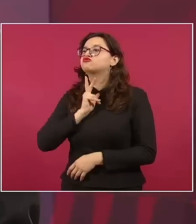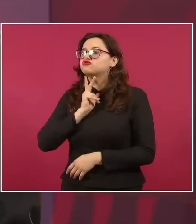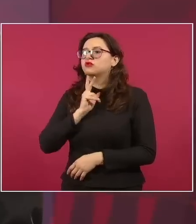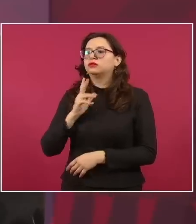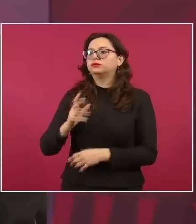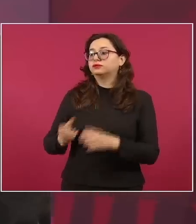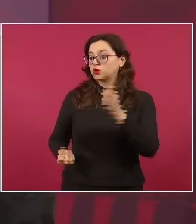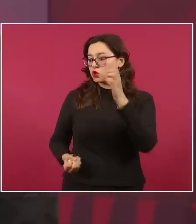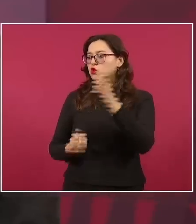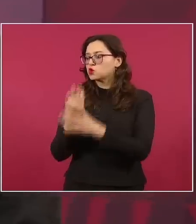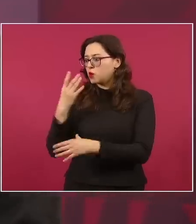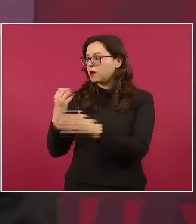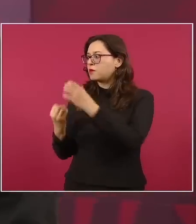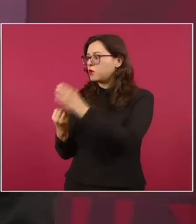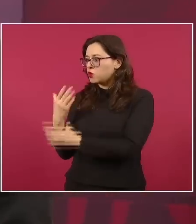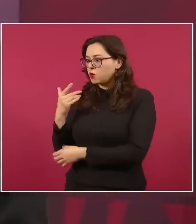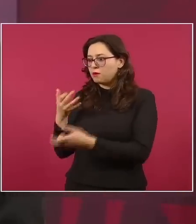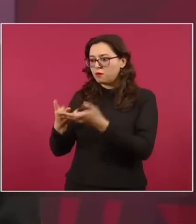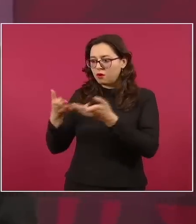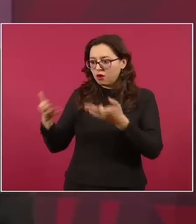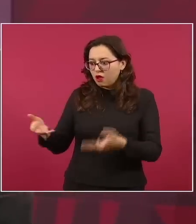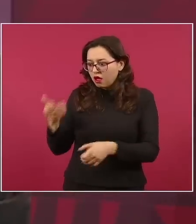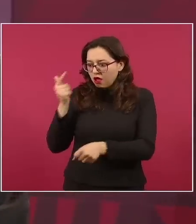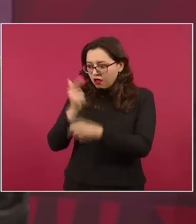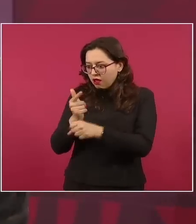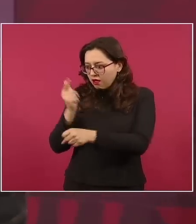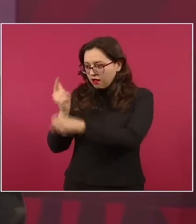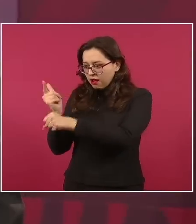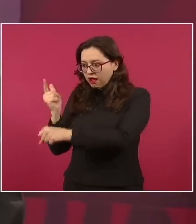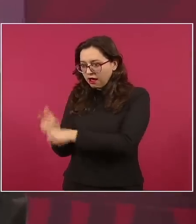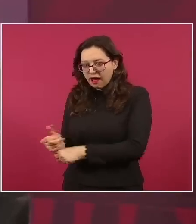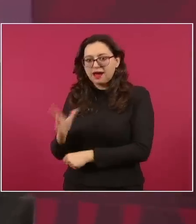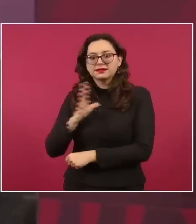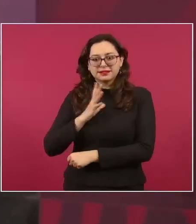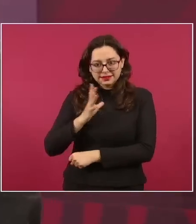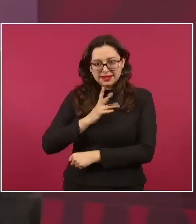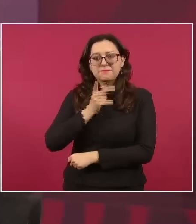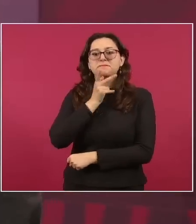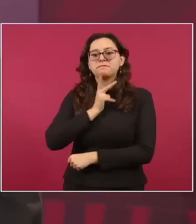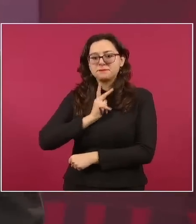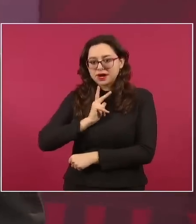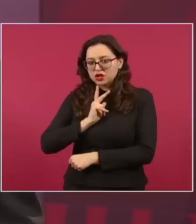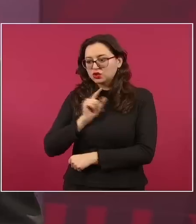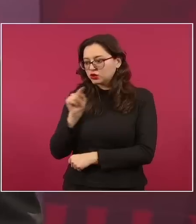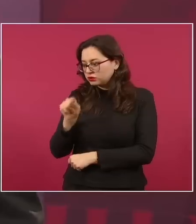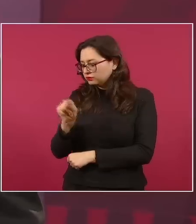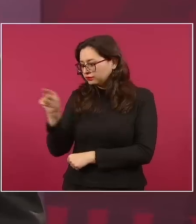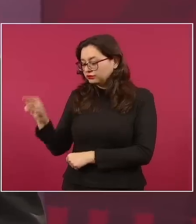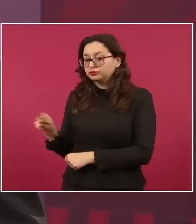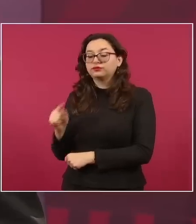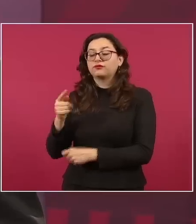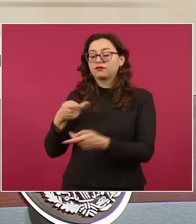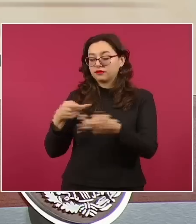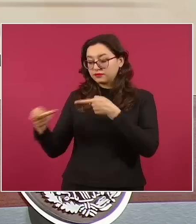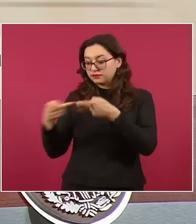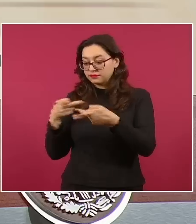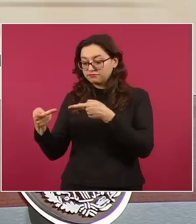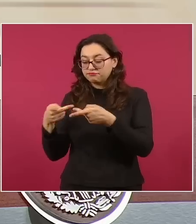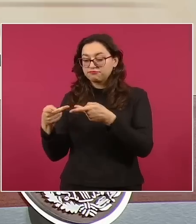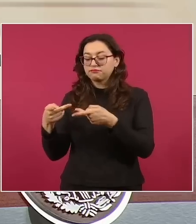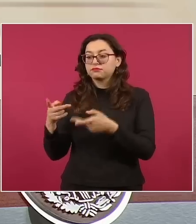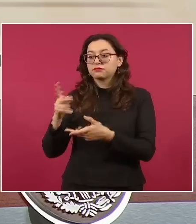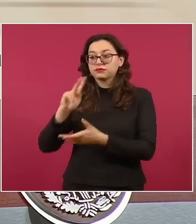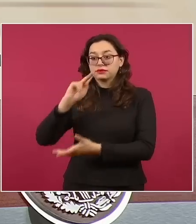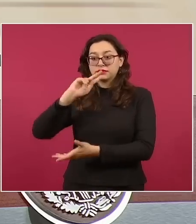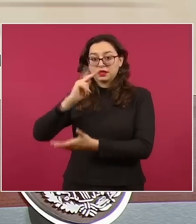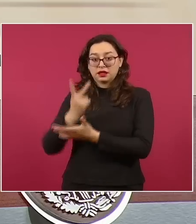completamente la política de producción de Pemex. En vez de invertir en exploración,